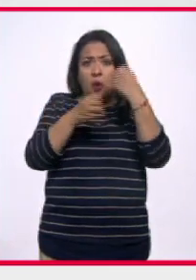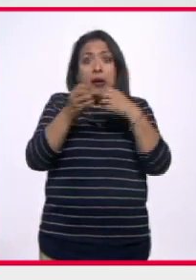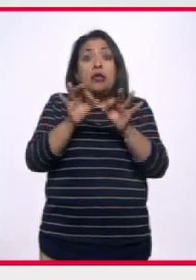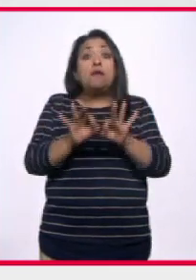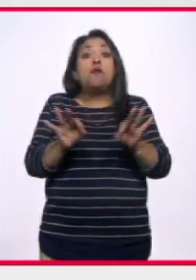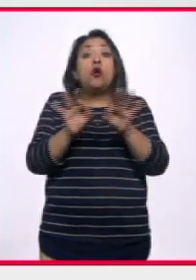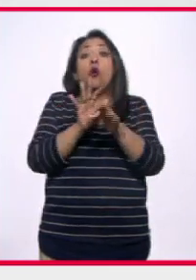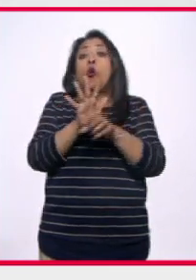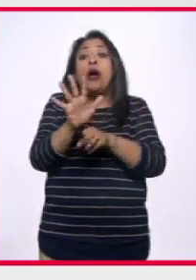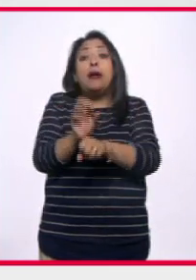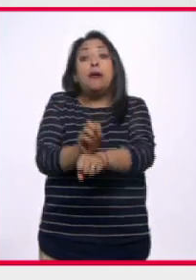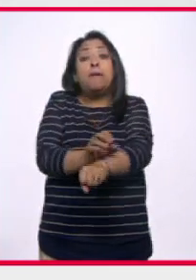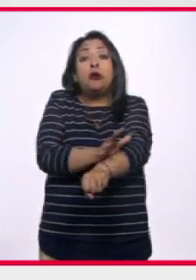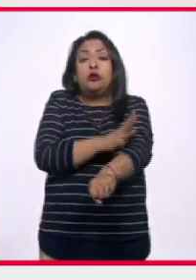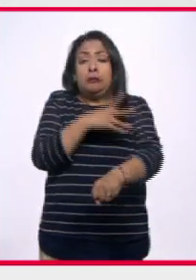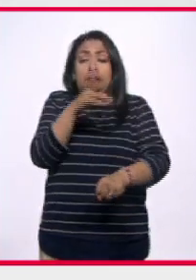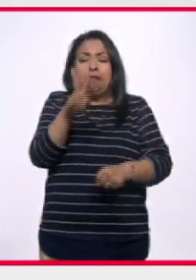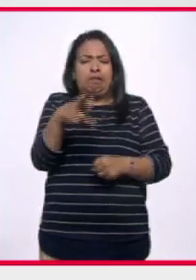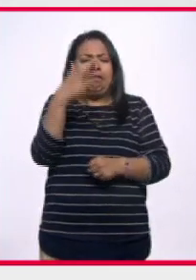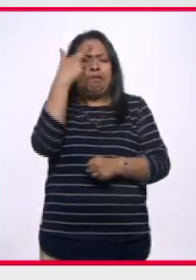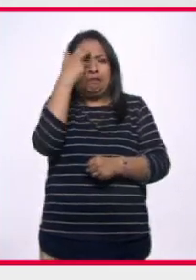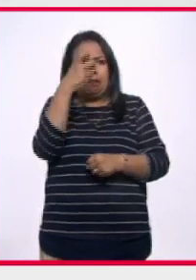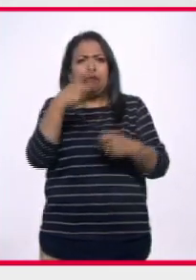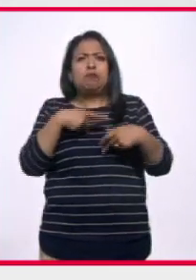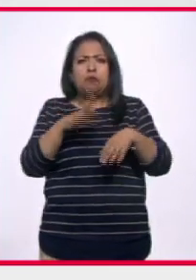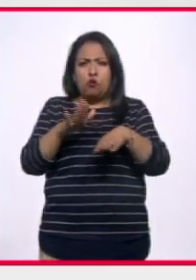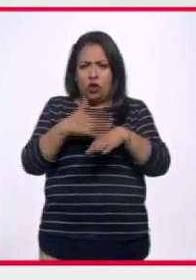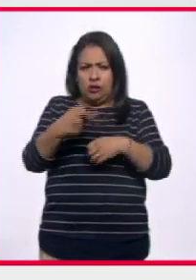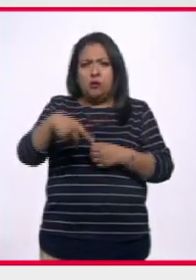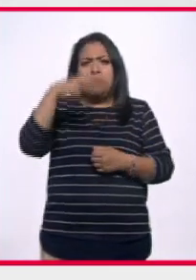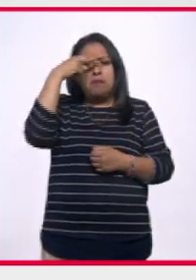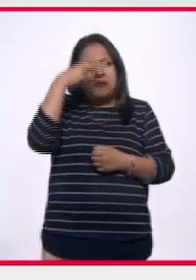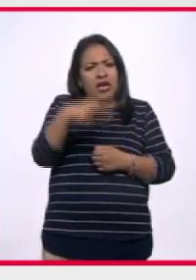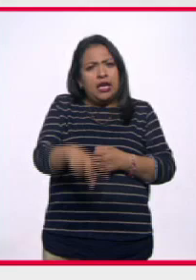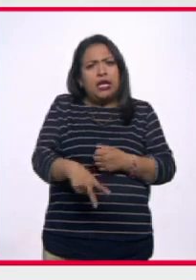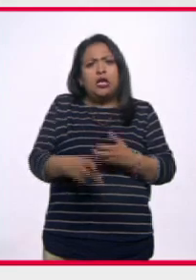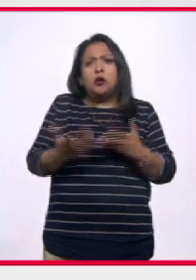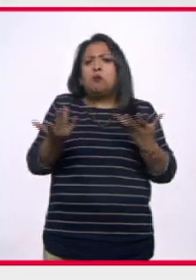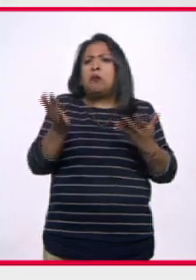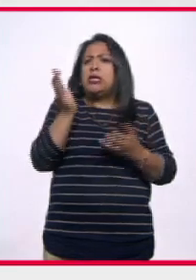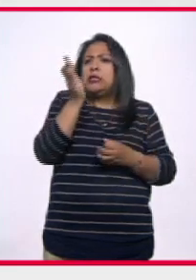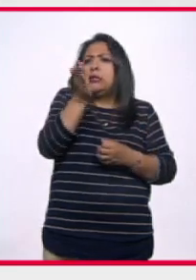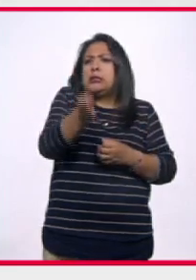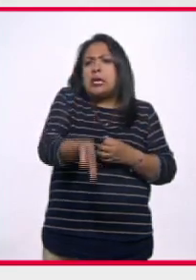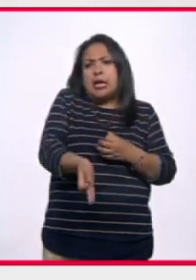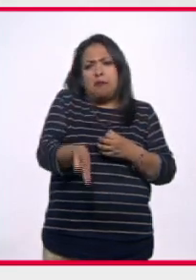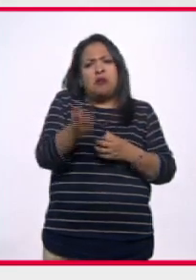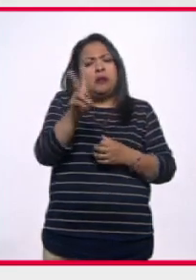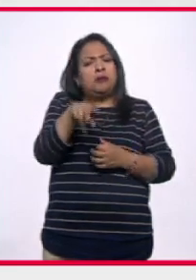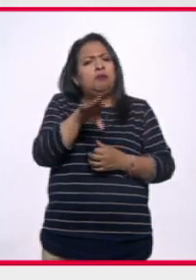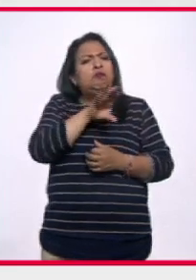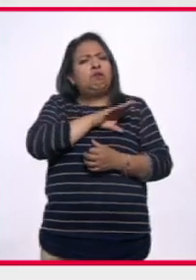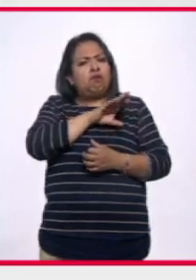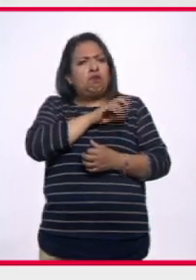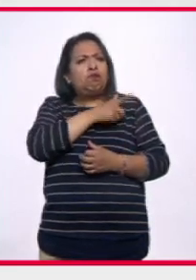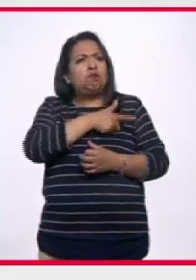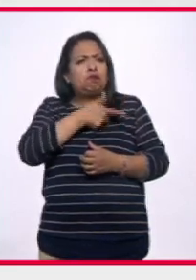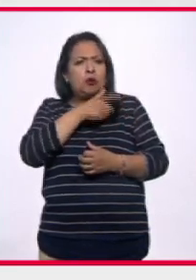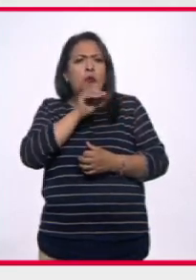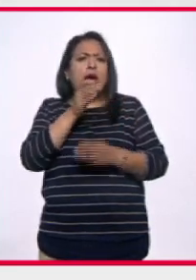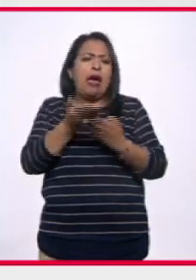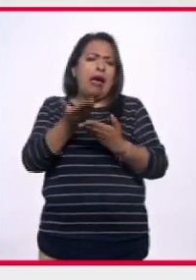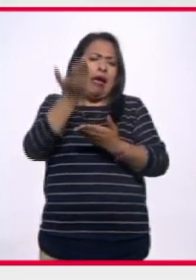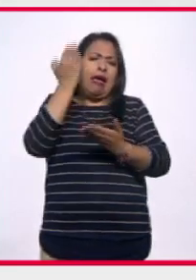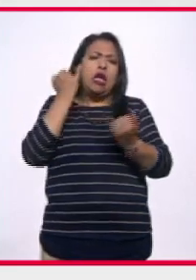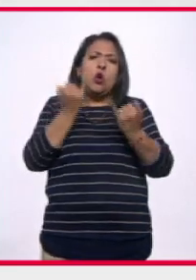y efectivamente la gente por eso en méxico ha aceptado con tanto cariño esta ópera y aceptó